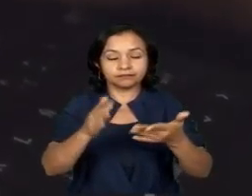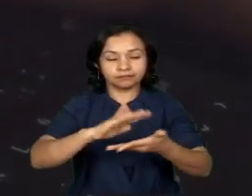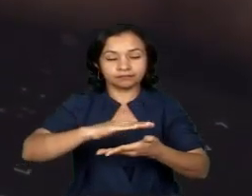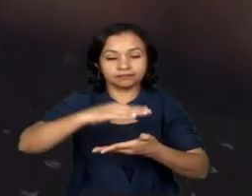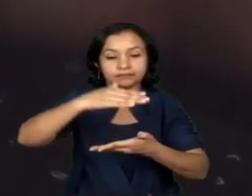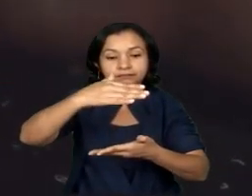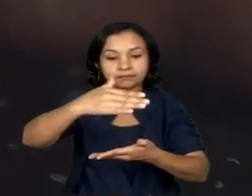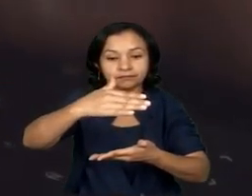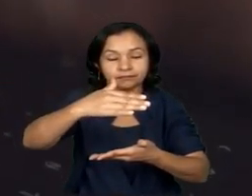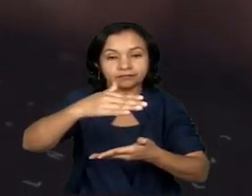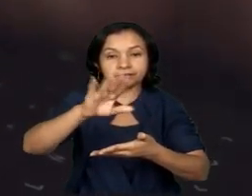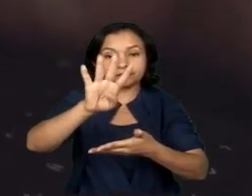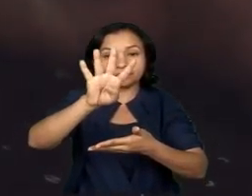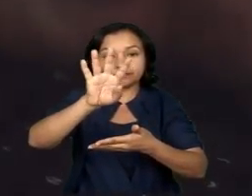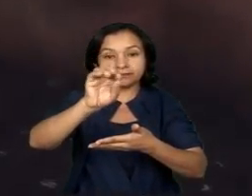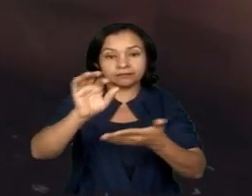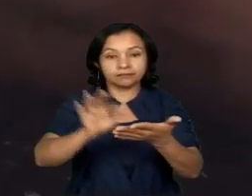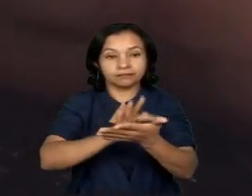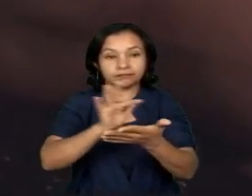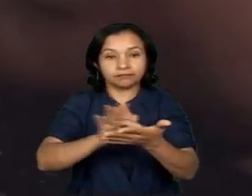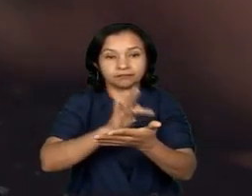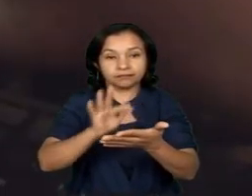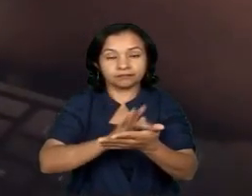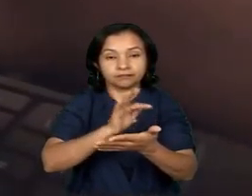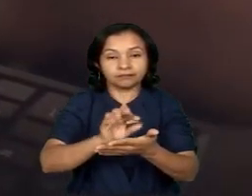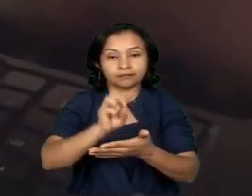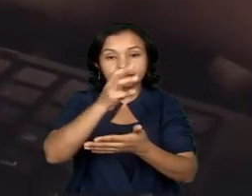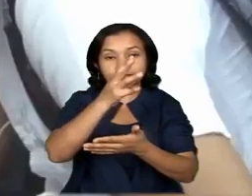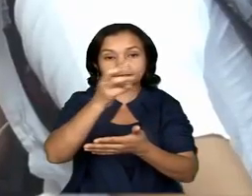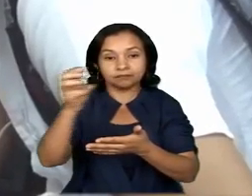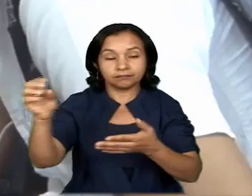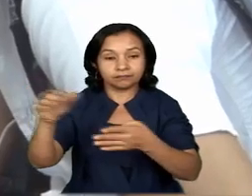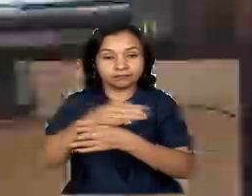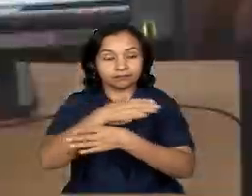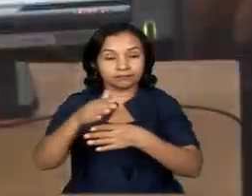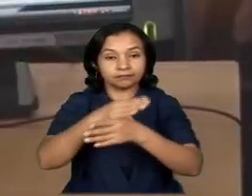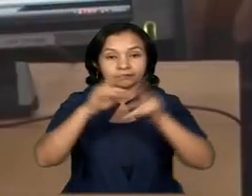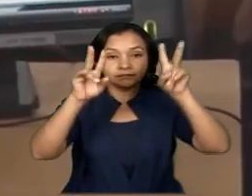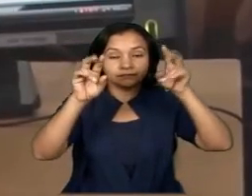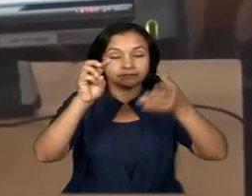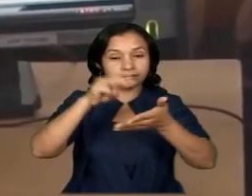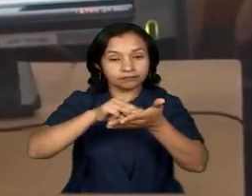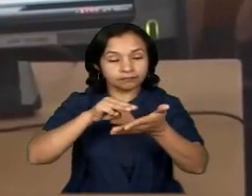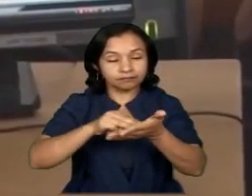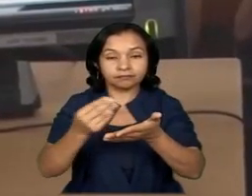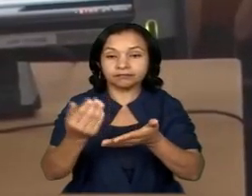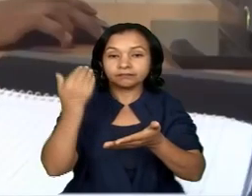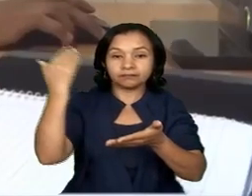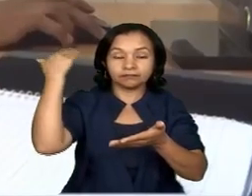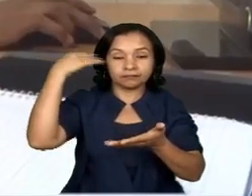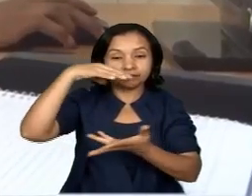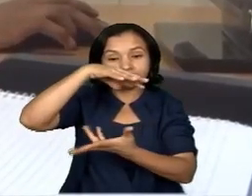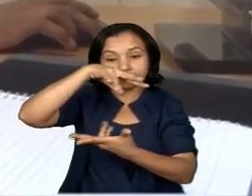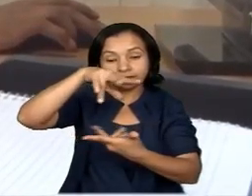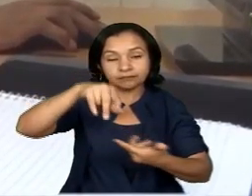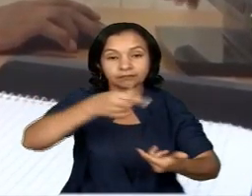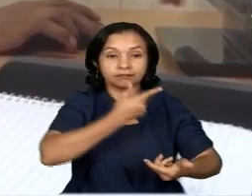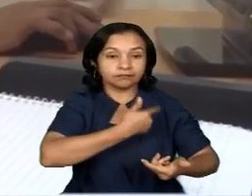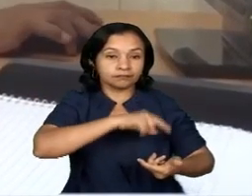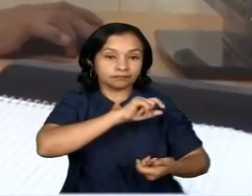tiene 40 tablets, tiene 300 software para las diferentes asignaturas, matemáticas, historia, geografía, lengua y